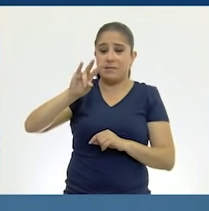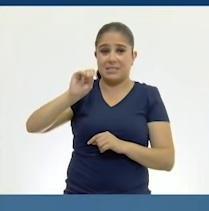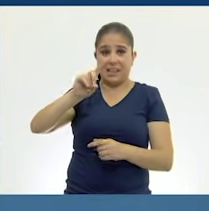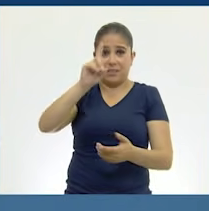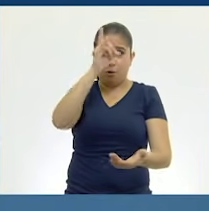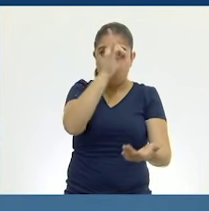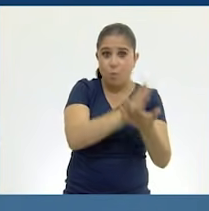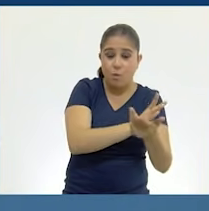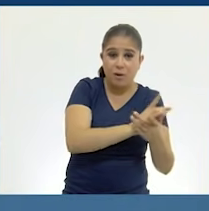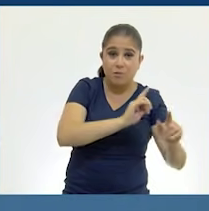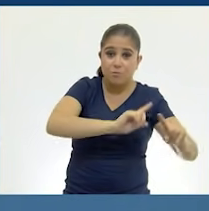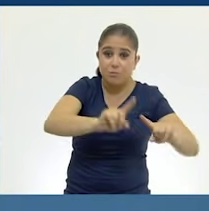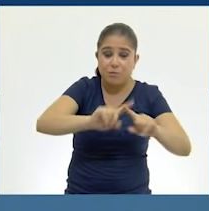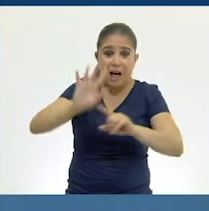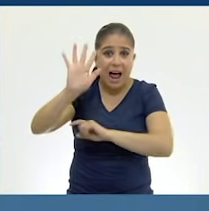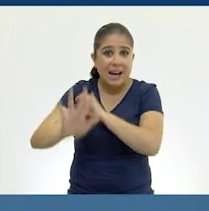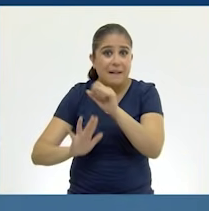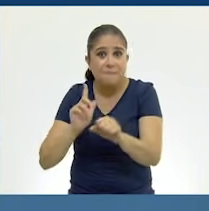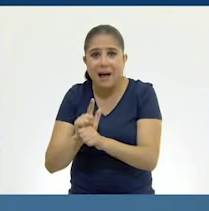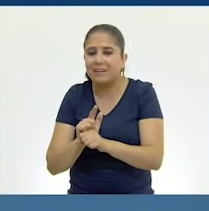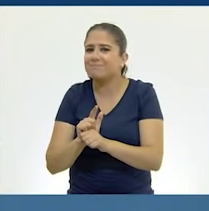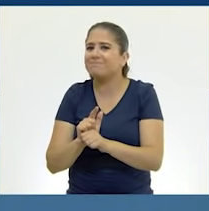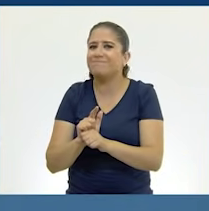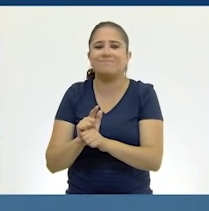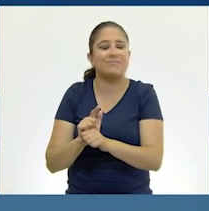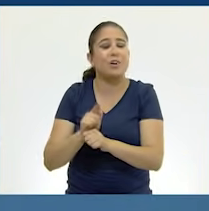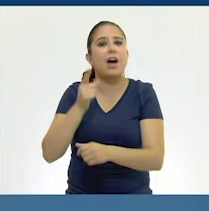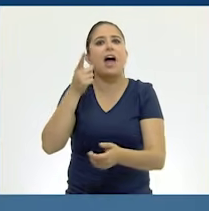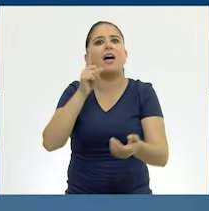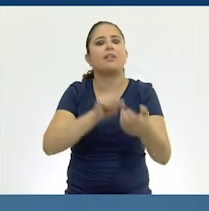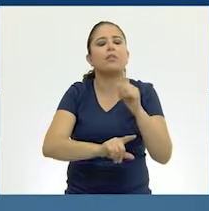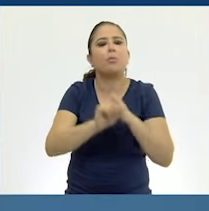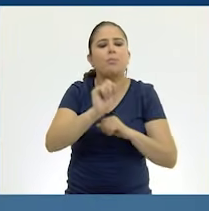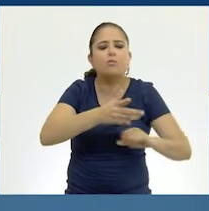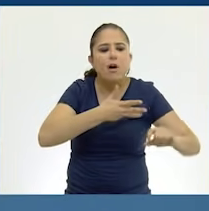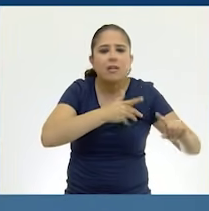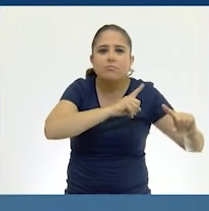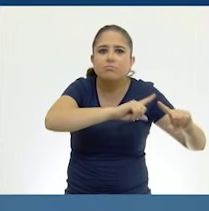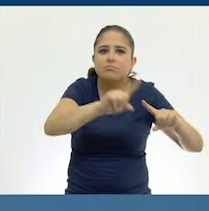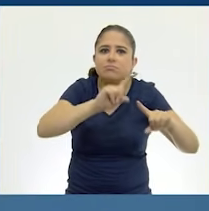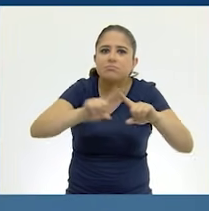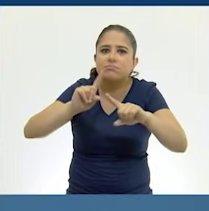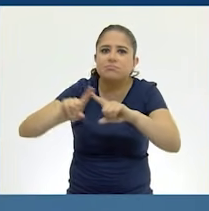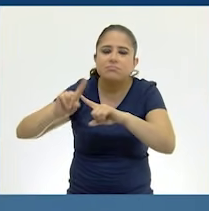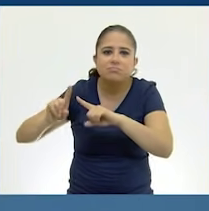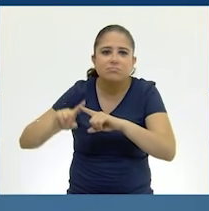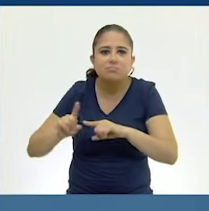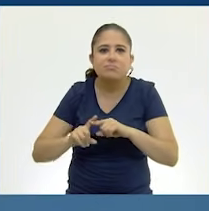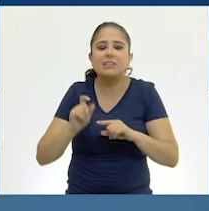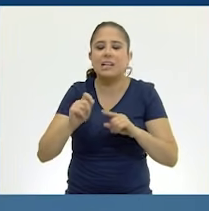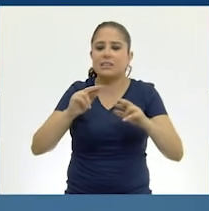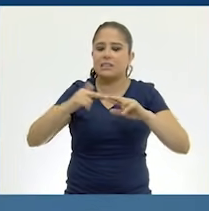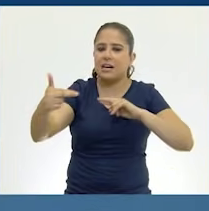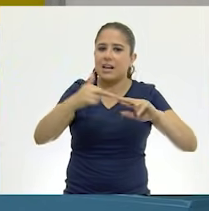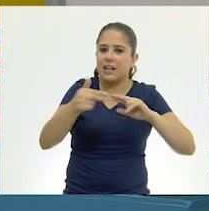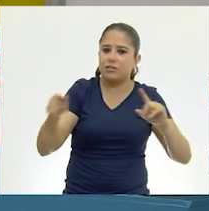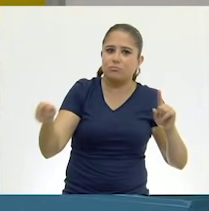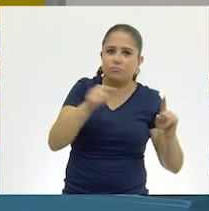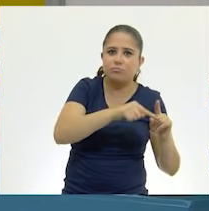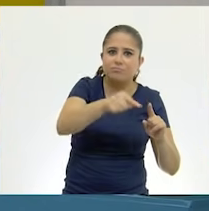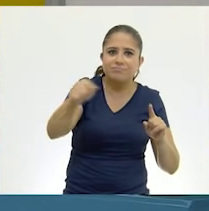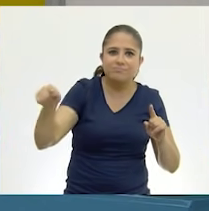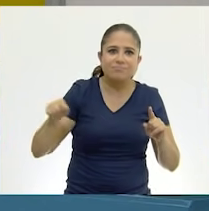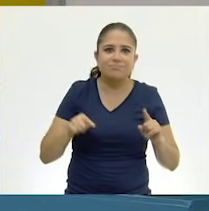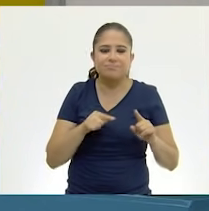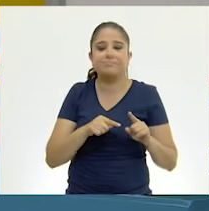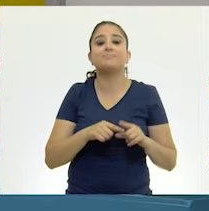la diversidad de especies, sino también la diversidad de relaciones entre ellas. Así